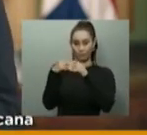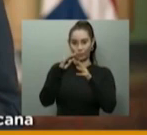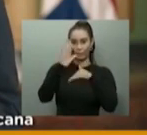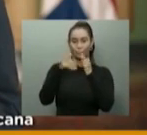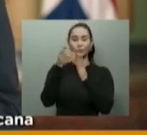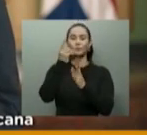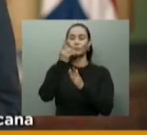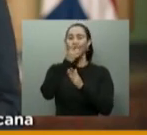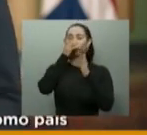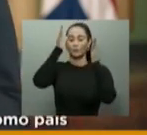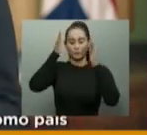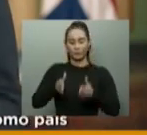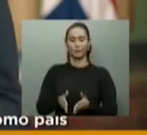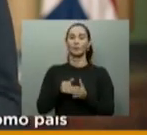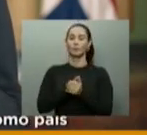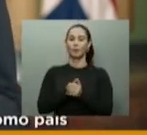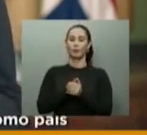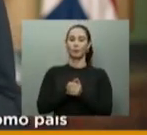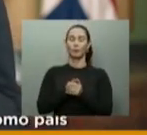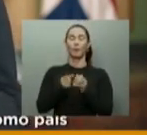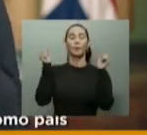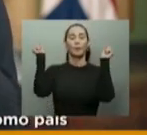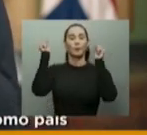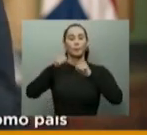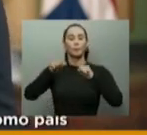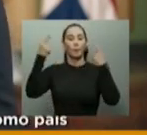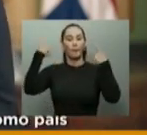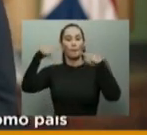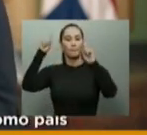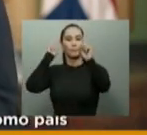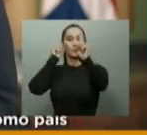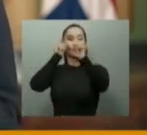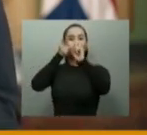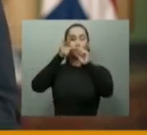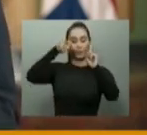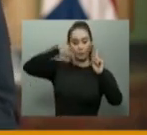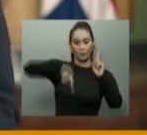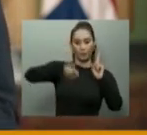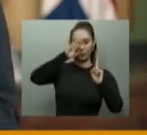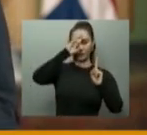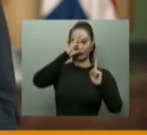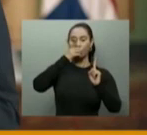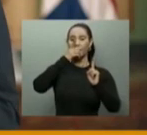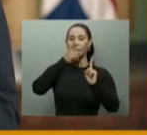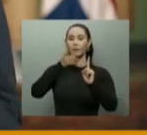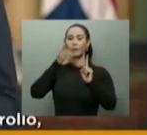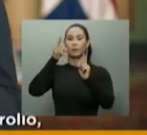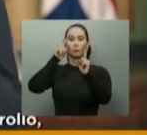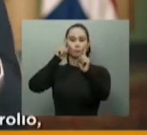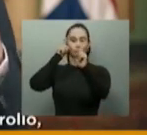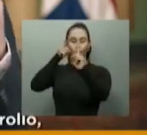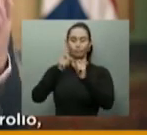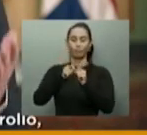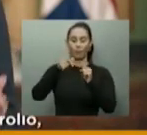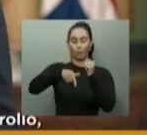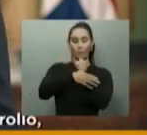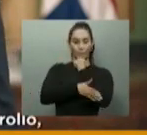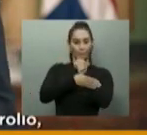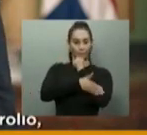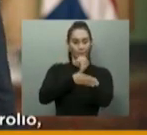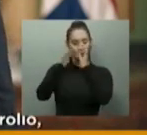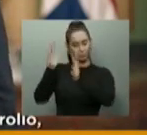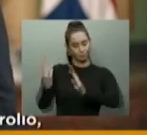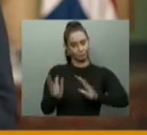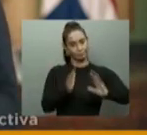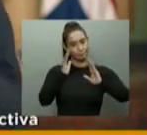carga al pueblo dominicano en relación a los gastos que sucede él